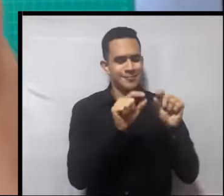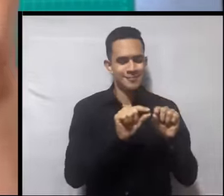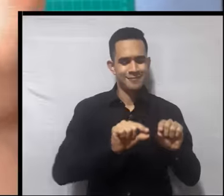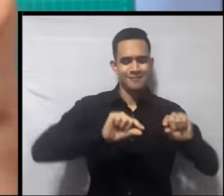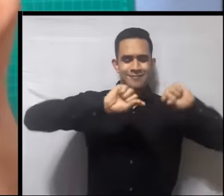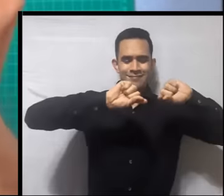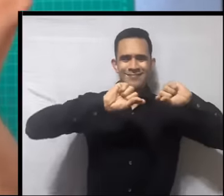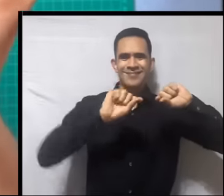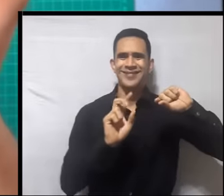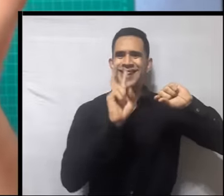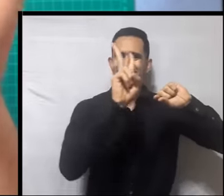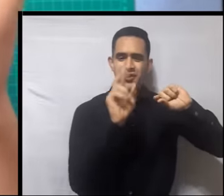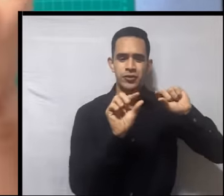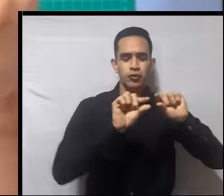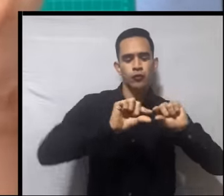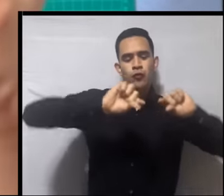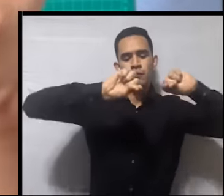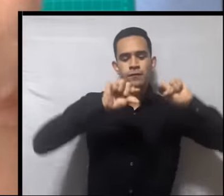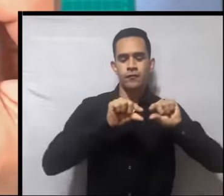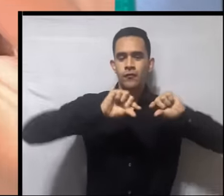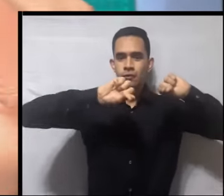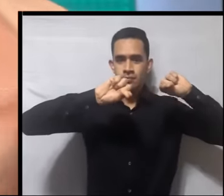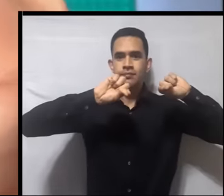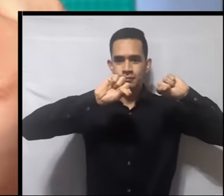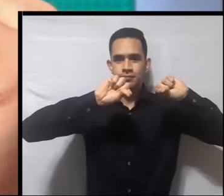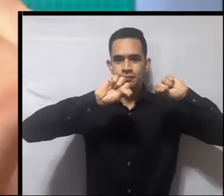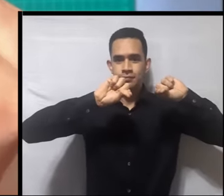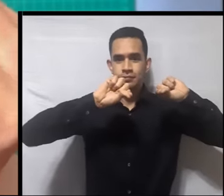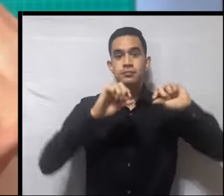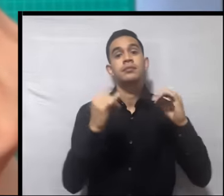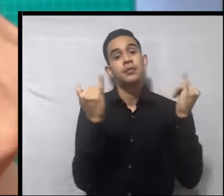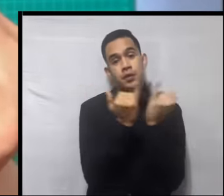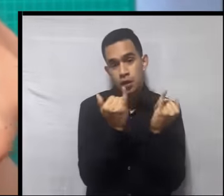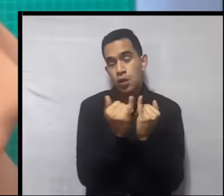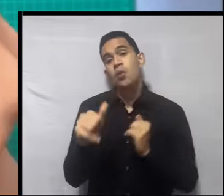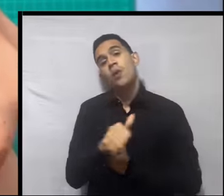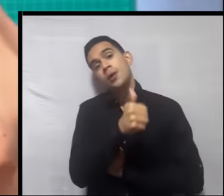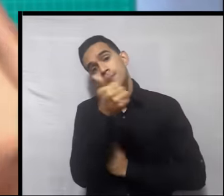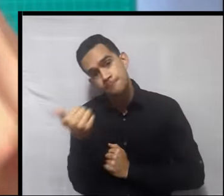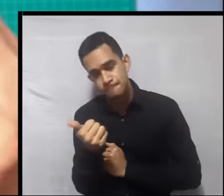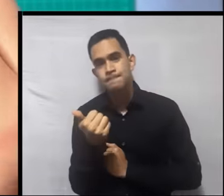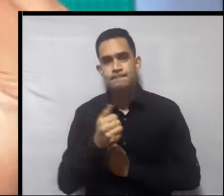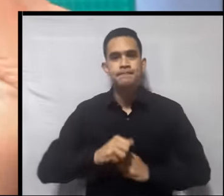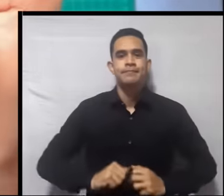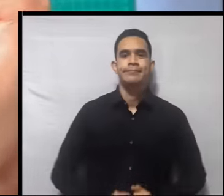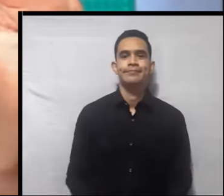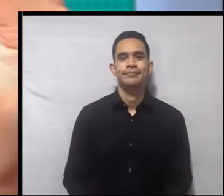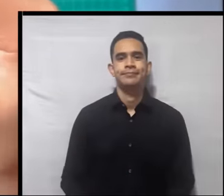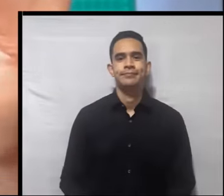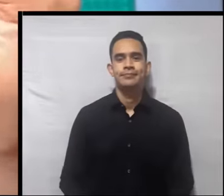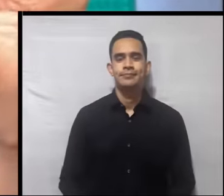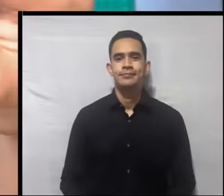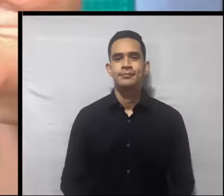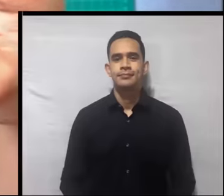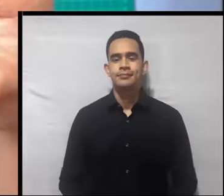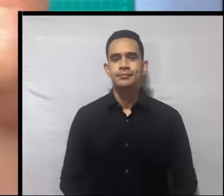2 orejitas de liga. Repetiremos este paso para la segunda liga.